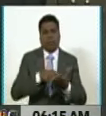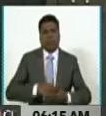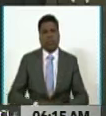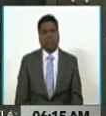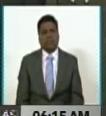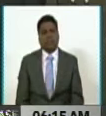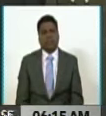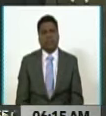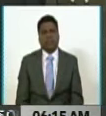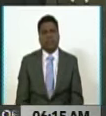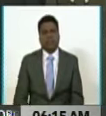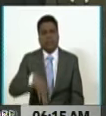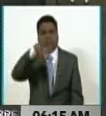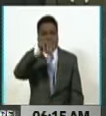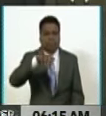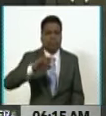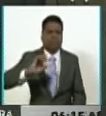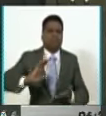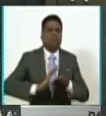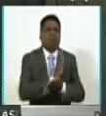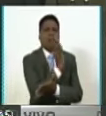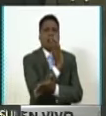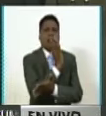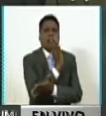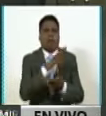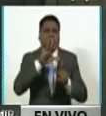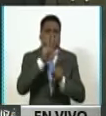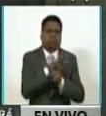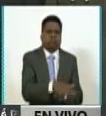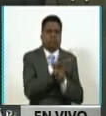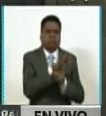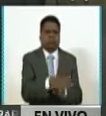para sacar del oprobio, de la opresión,